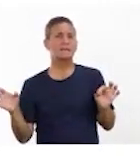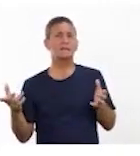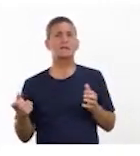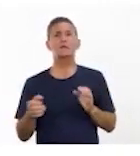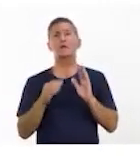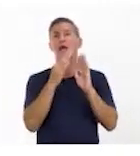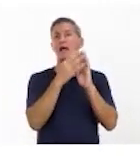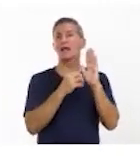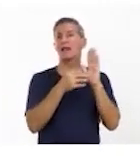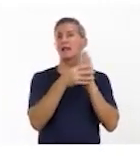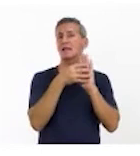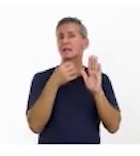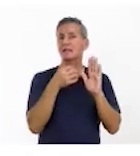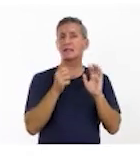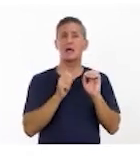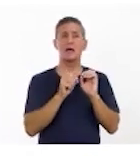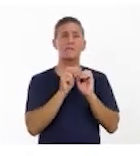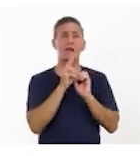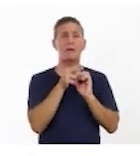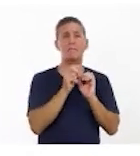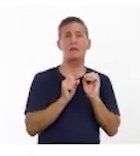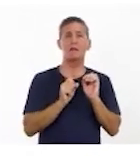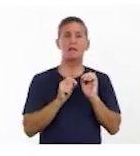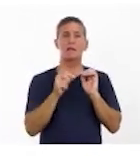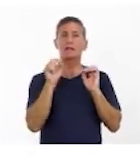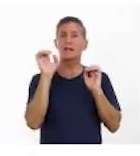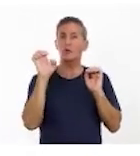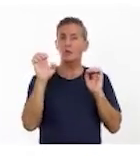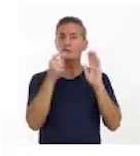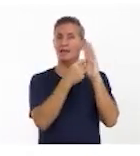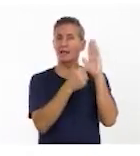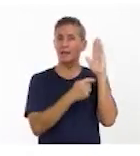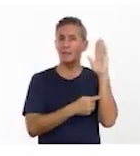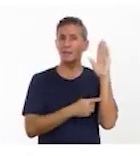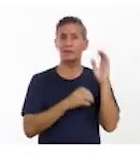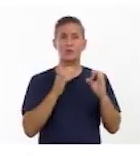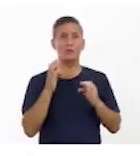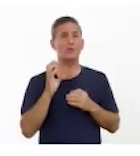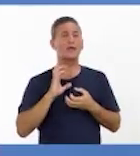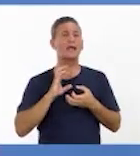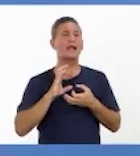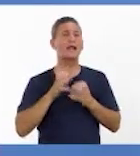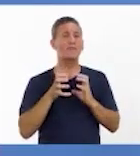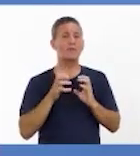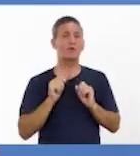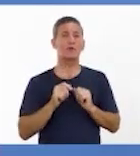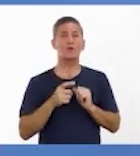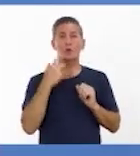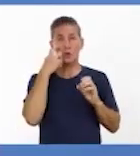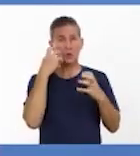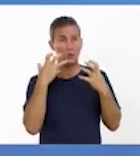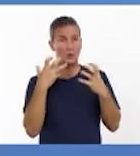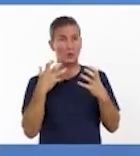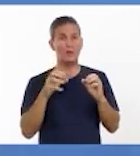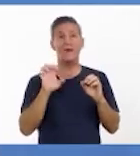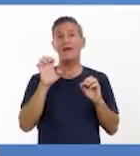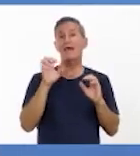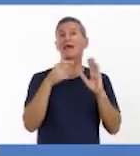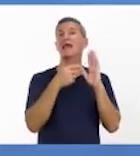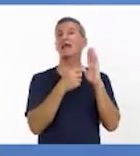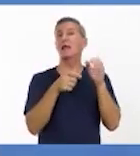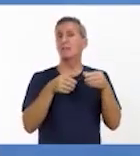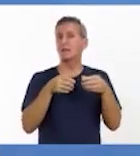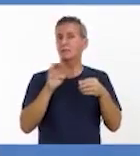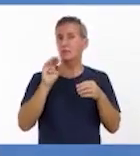de la posición en la tabla periódica de los elementos que la forman. Aquí lo importante es saber dónde se encuentran